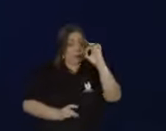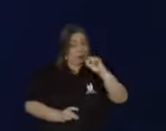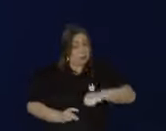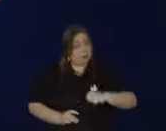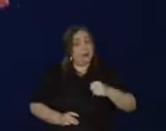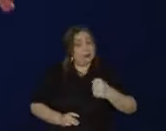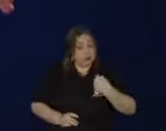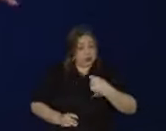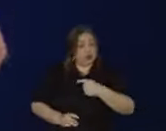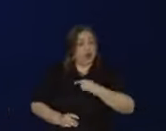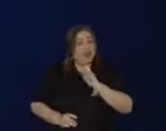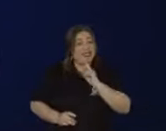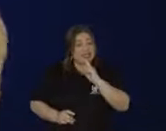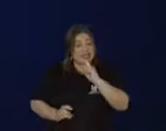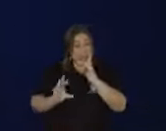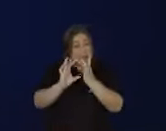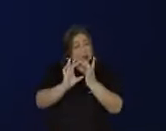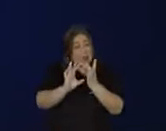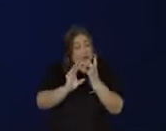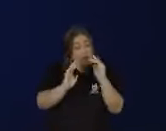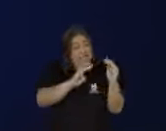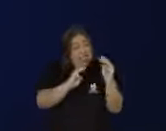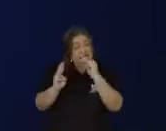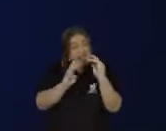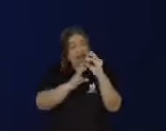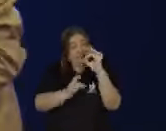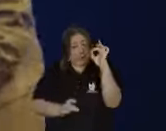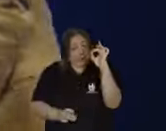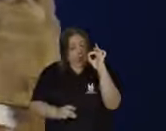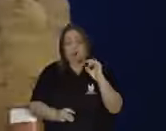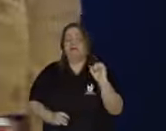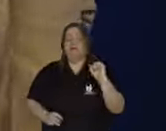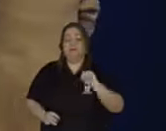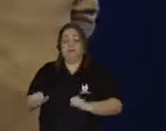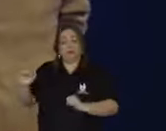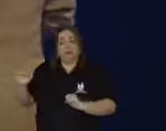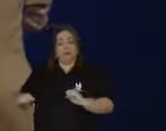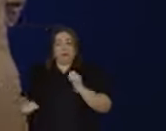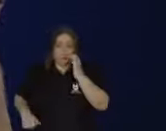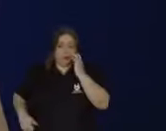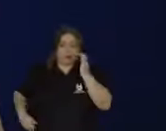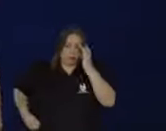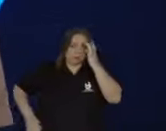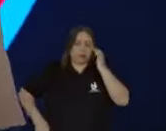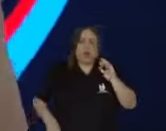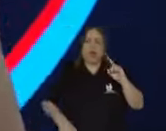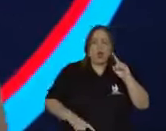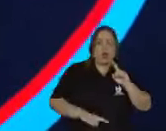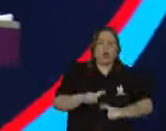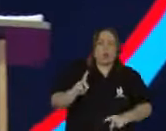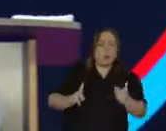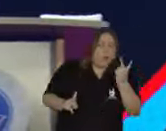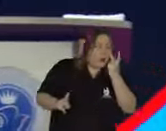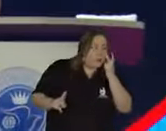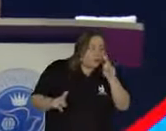vez. Más fuerte. Estamos en guerra. No podemos mirar para otro